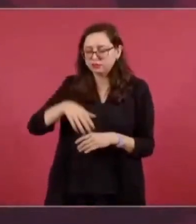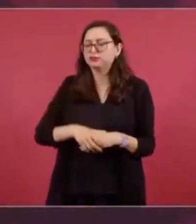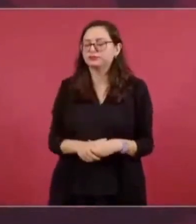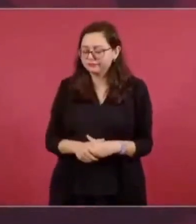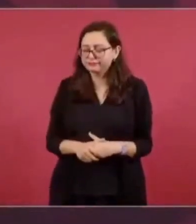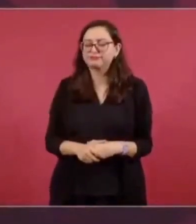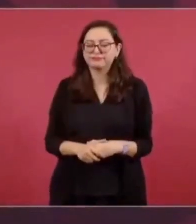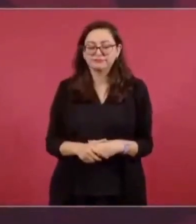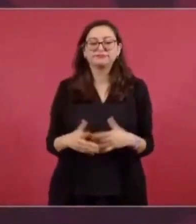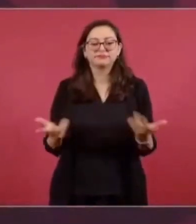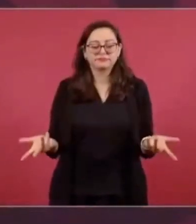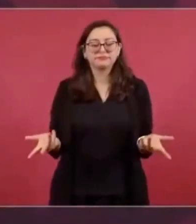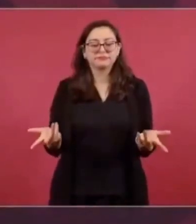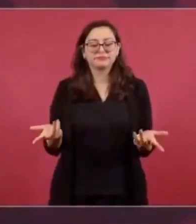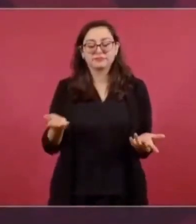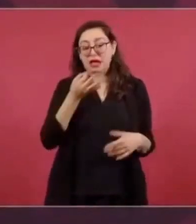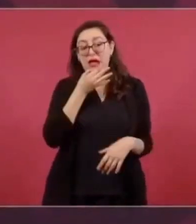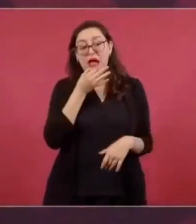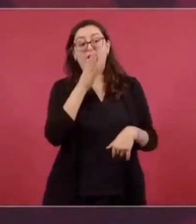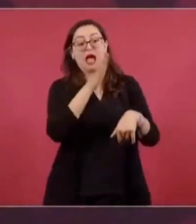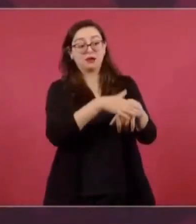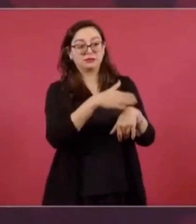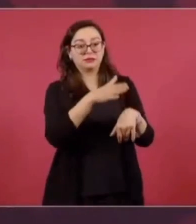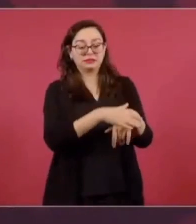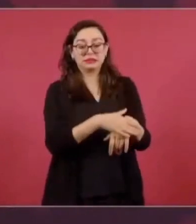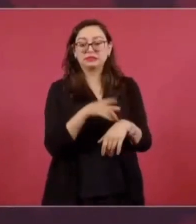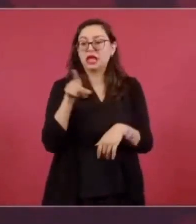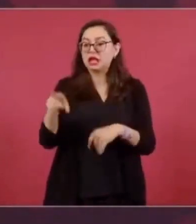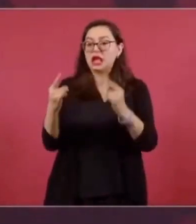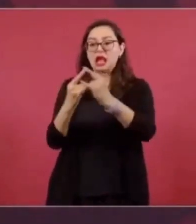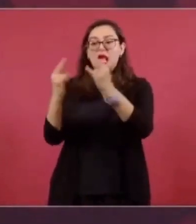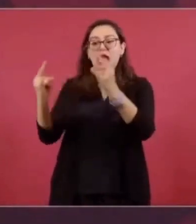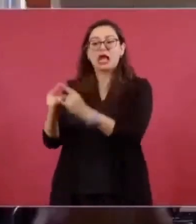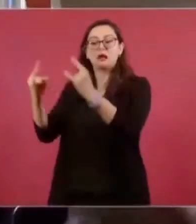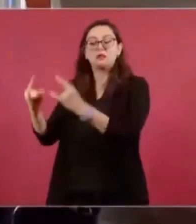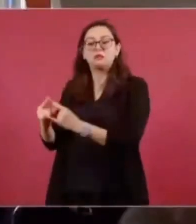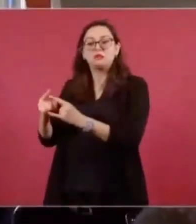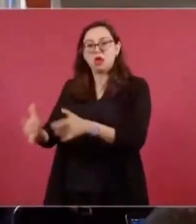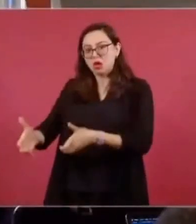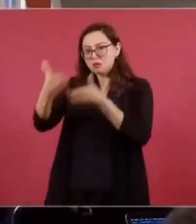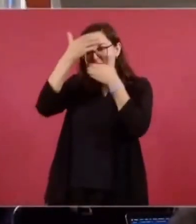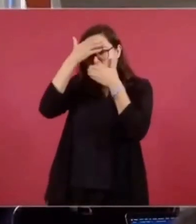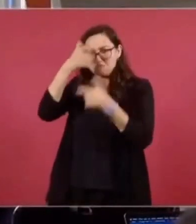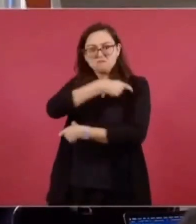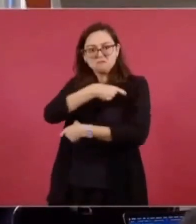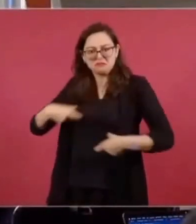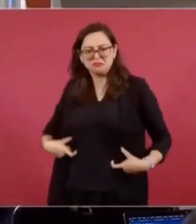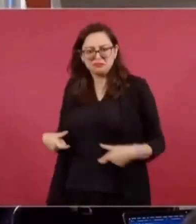Mandan el reporte que era un campamento guerrillero,